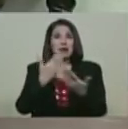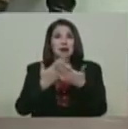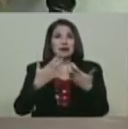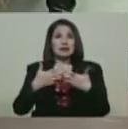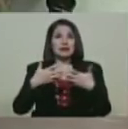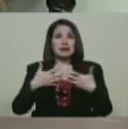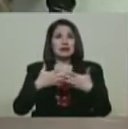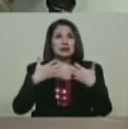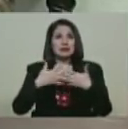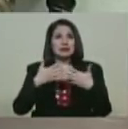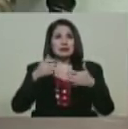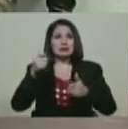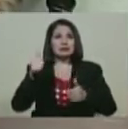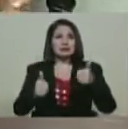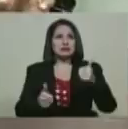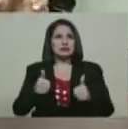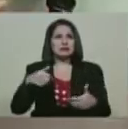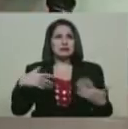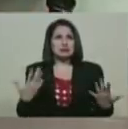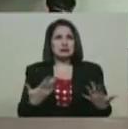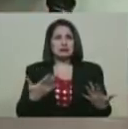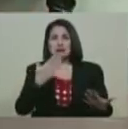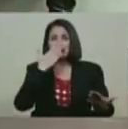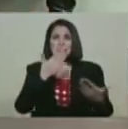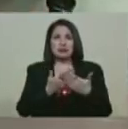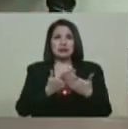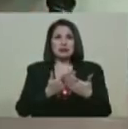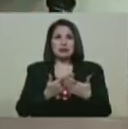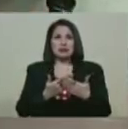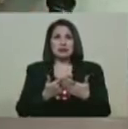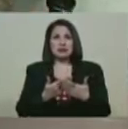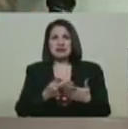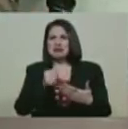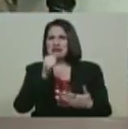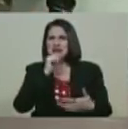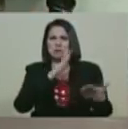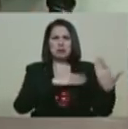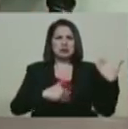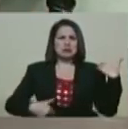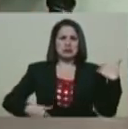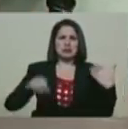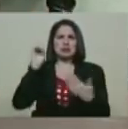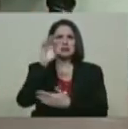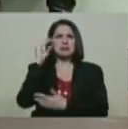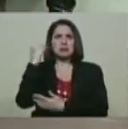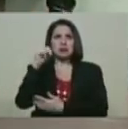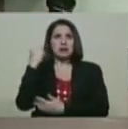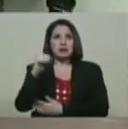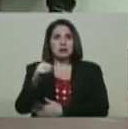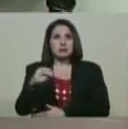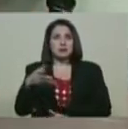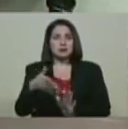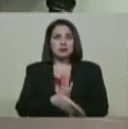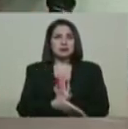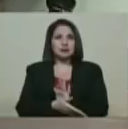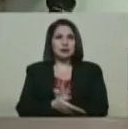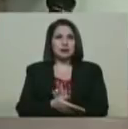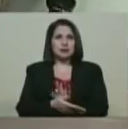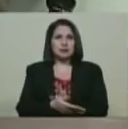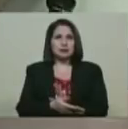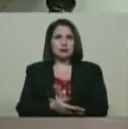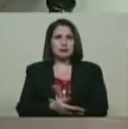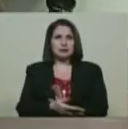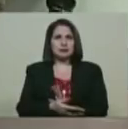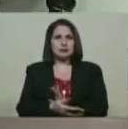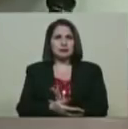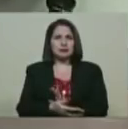de la oposición. No se puede decir que sea presidente de la Asamblea Nacional. Claro que representa a